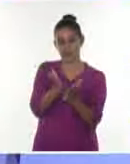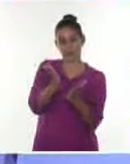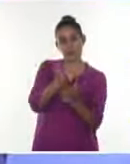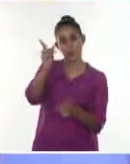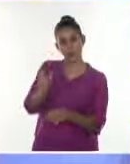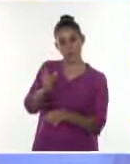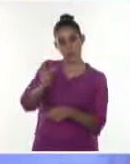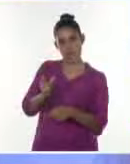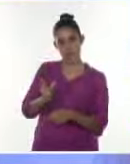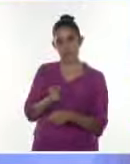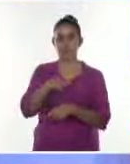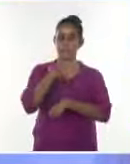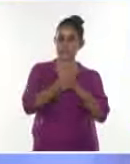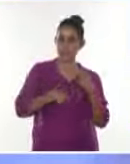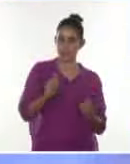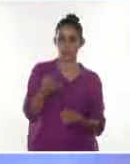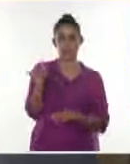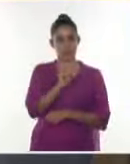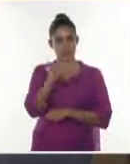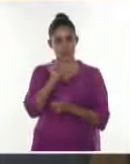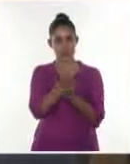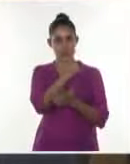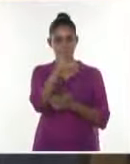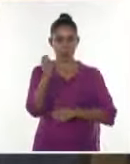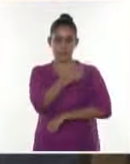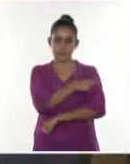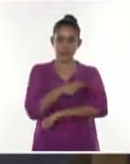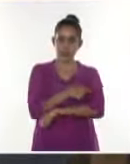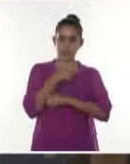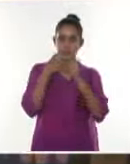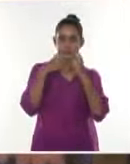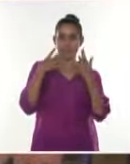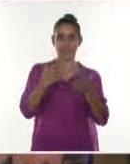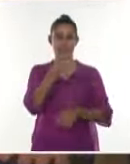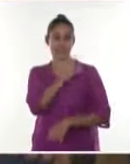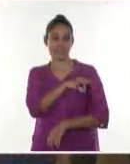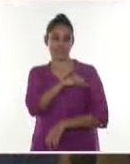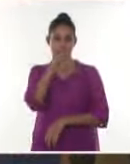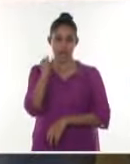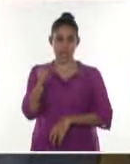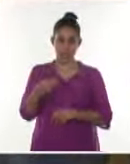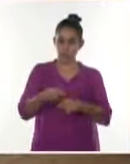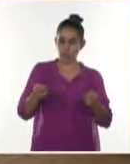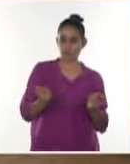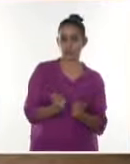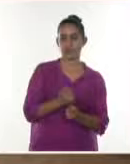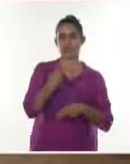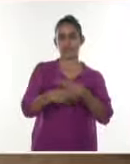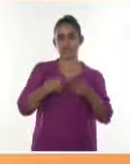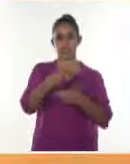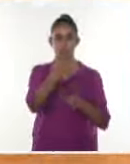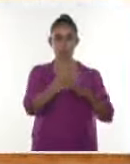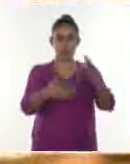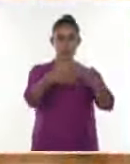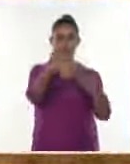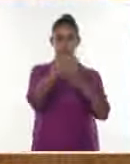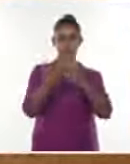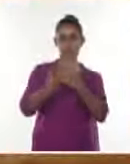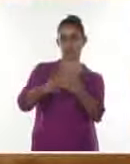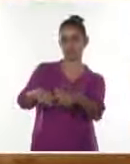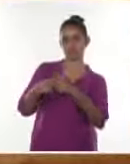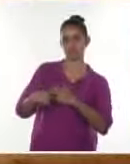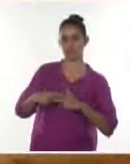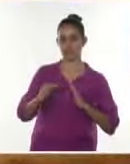de la calidad de la enseñanza, y junto al delegado de la circunscripción se revisó la construcción de viviendas a partir de recursos